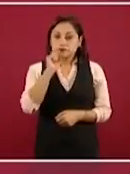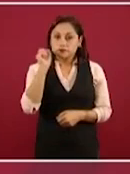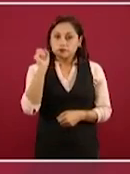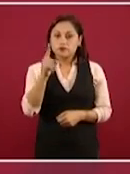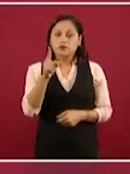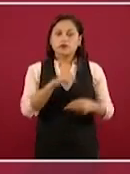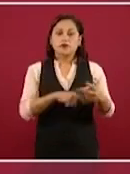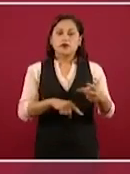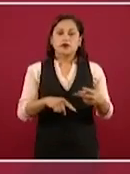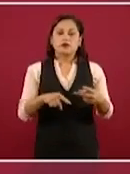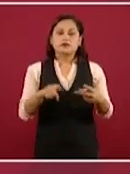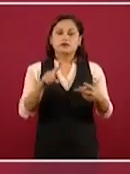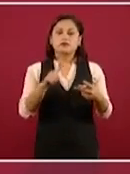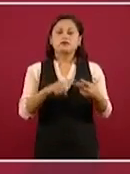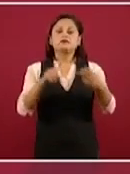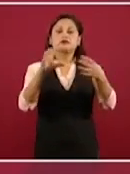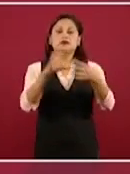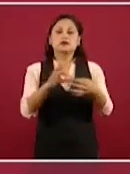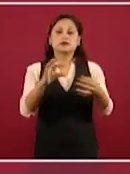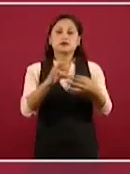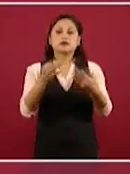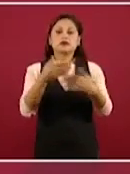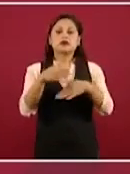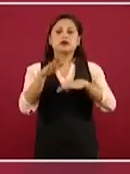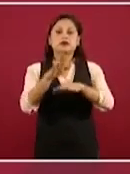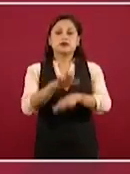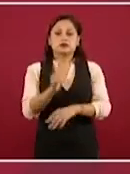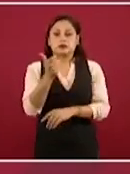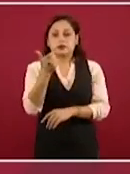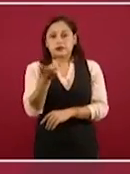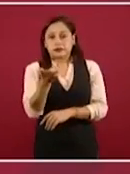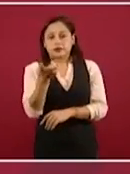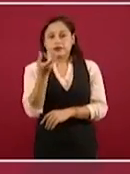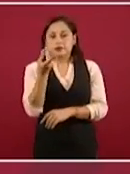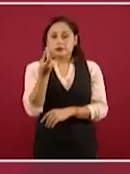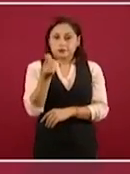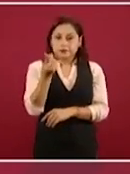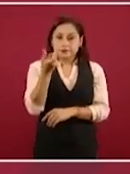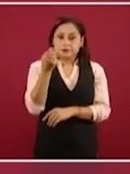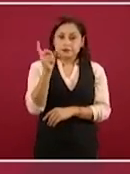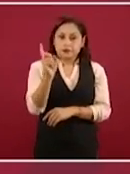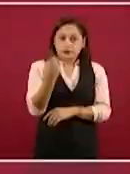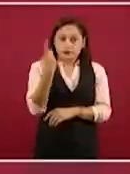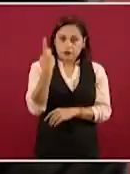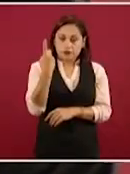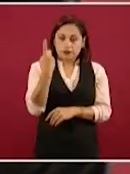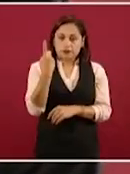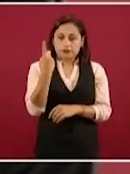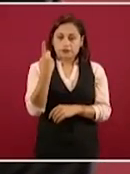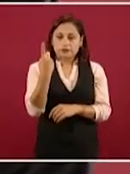numerario, dinero, dólares que